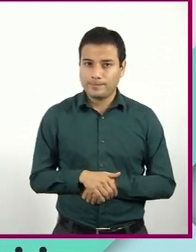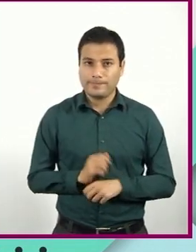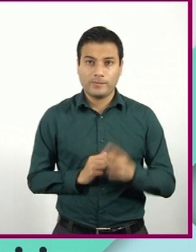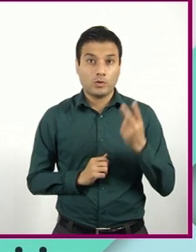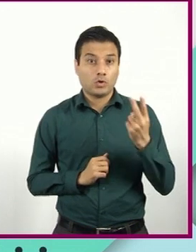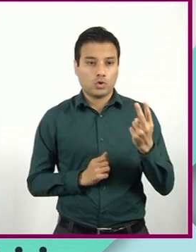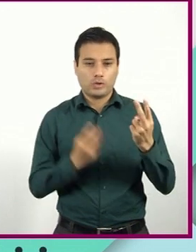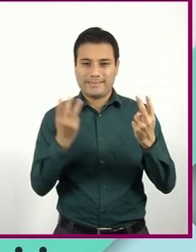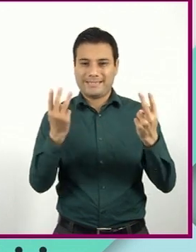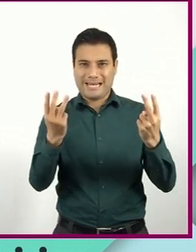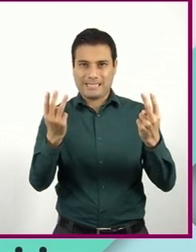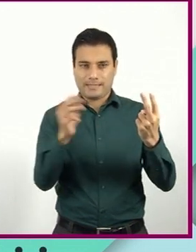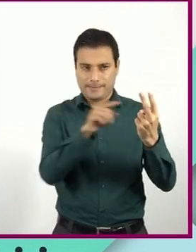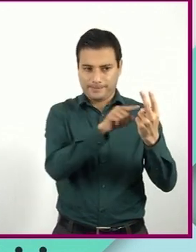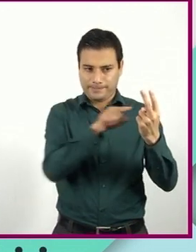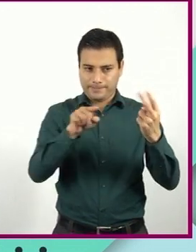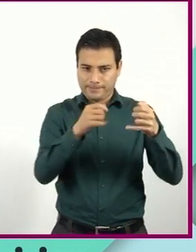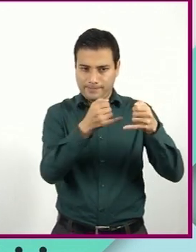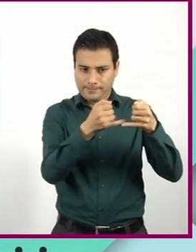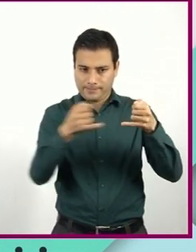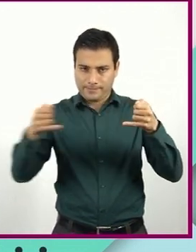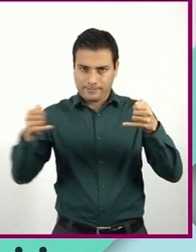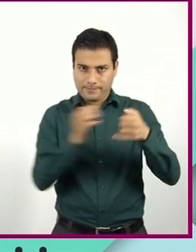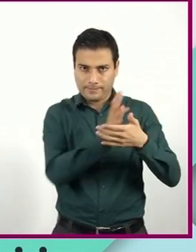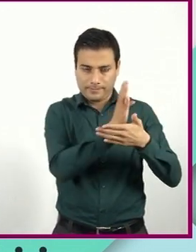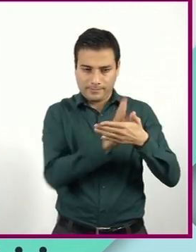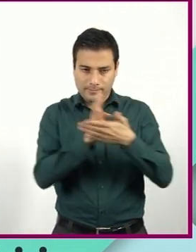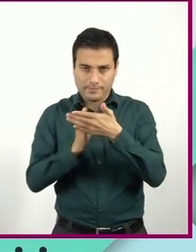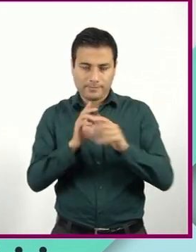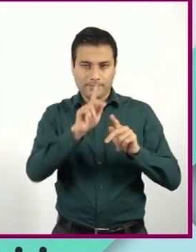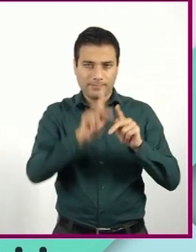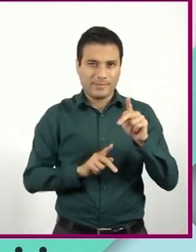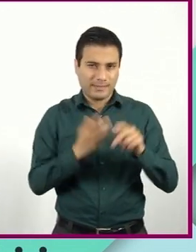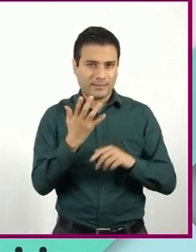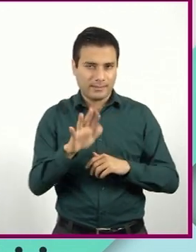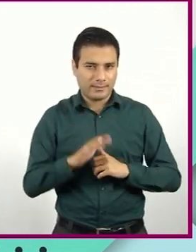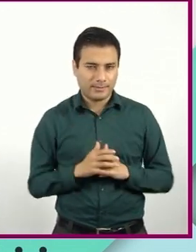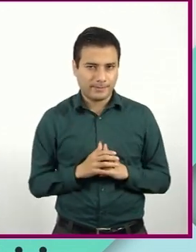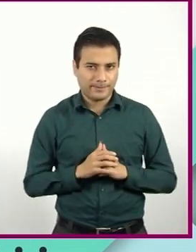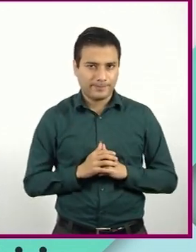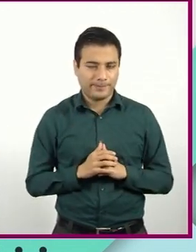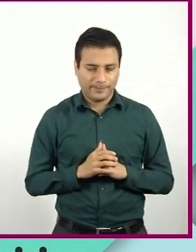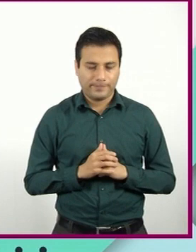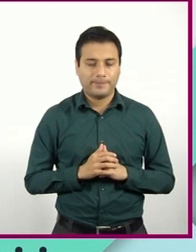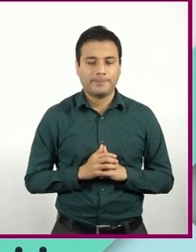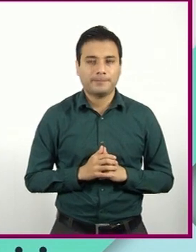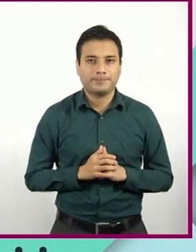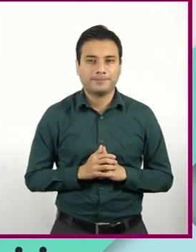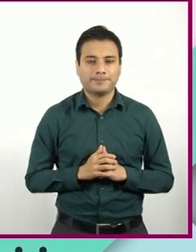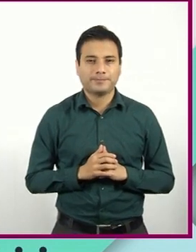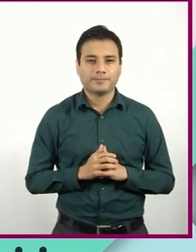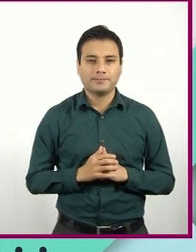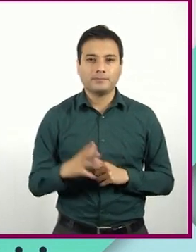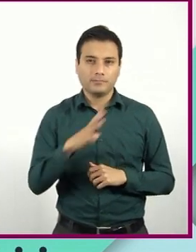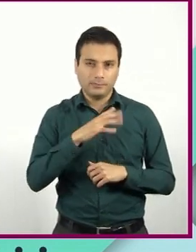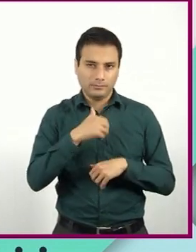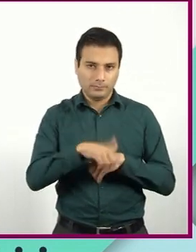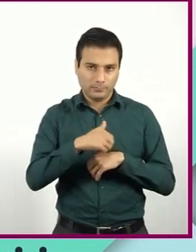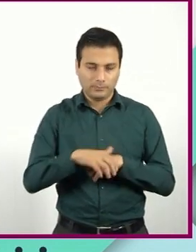y el 3. La dividí en 10 partes. En 10 partes iguales. Y encontré los